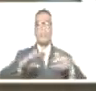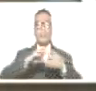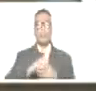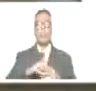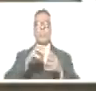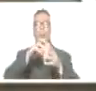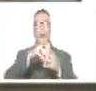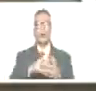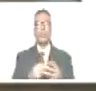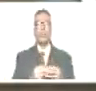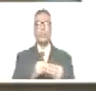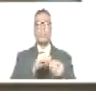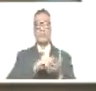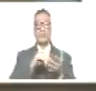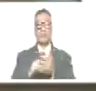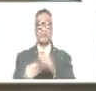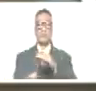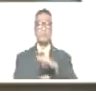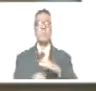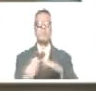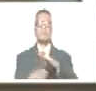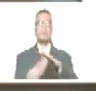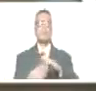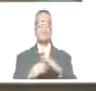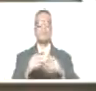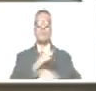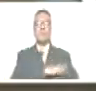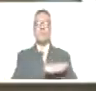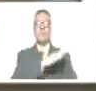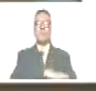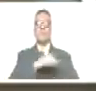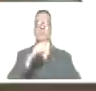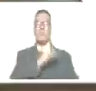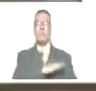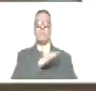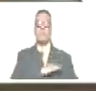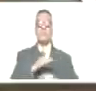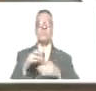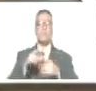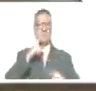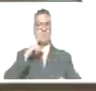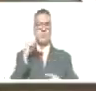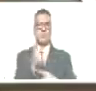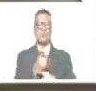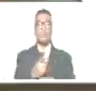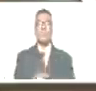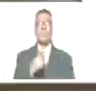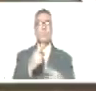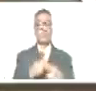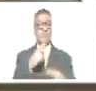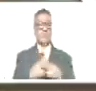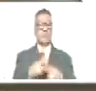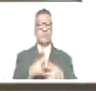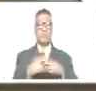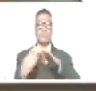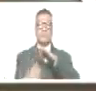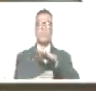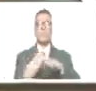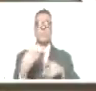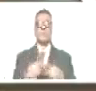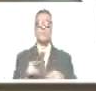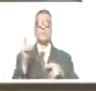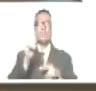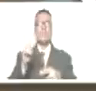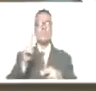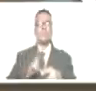la esencia ética y moral de las sociedades y amenaza la sustentabilidad republicana, así como la